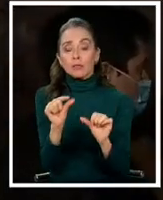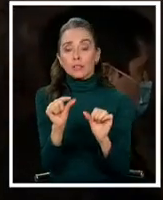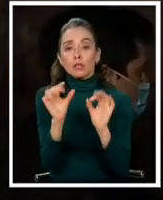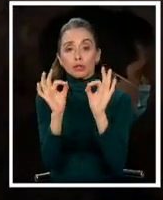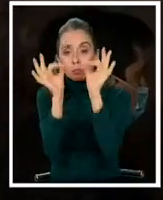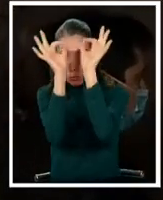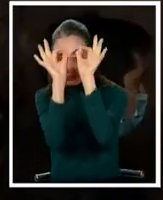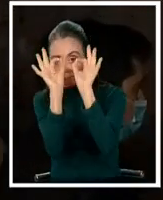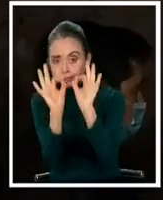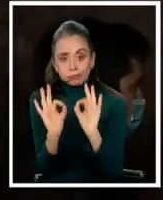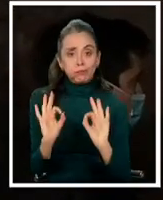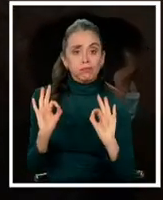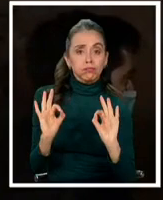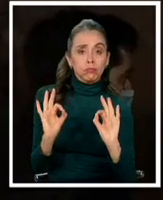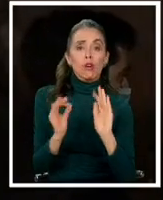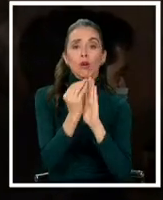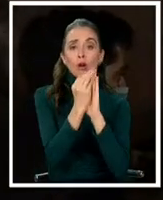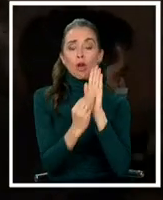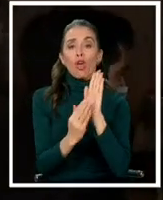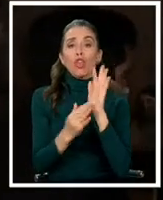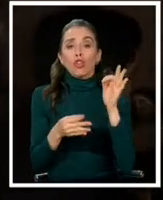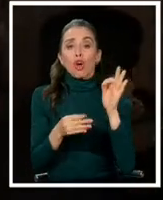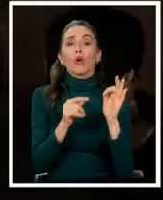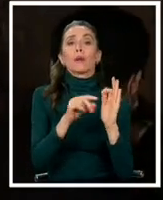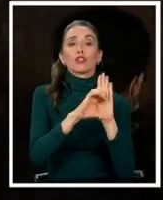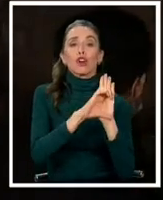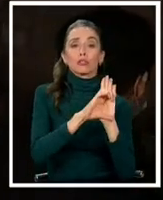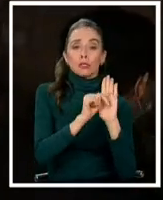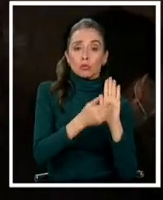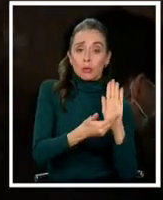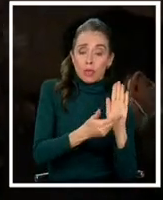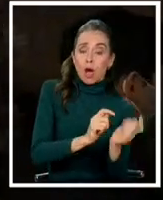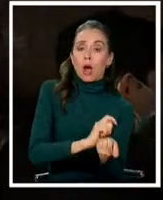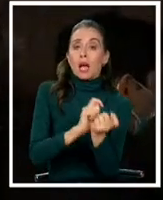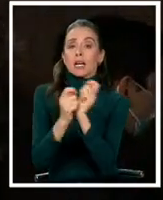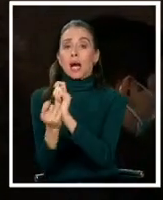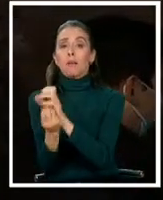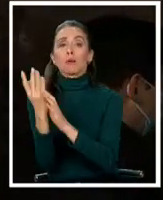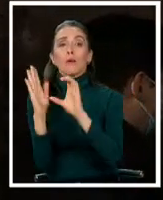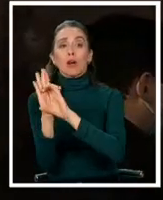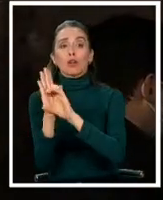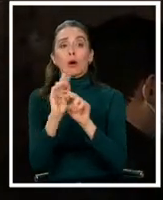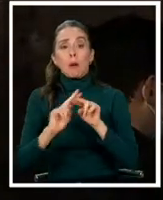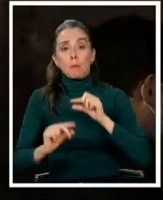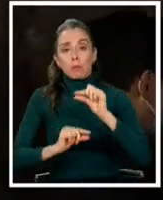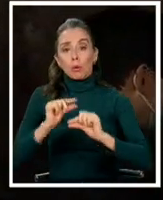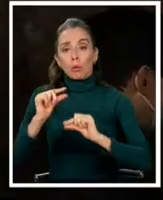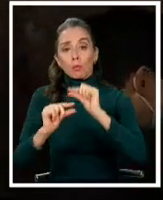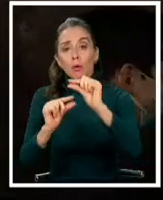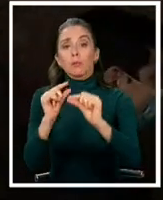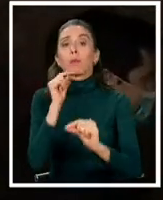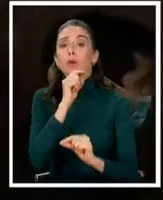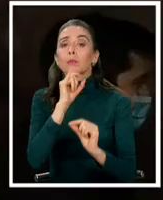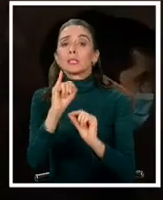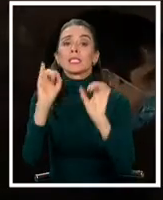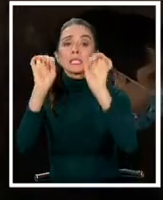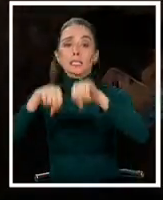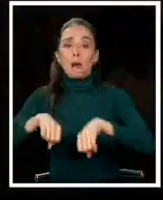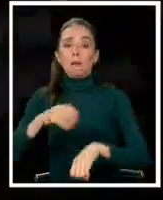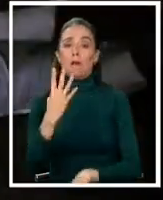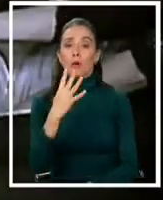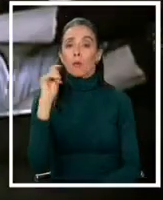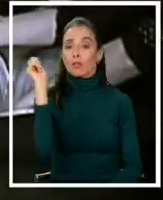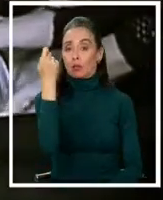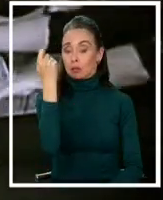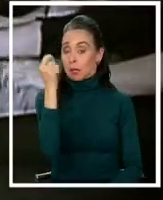forma el documento y establecer una transición adecuada, gradual, para la implementación de la misma en el evento que se apruebe el 4 de